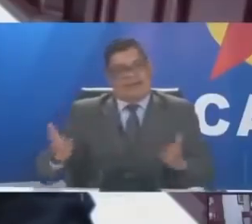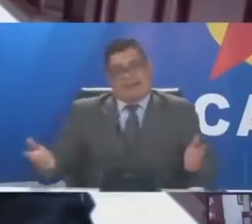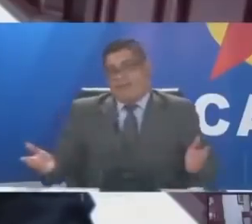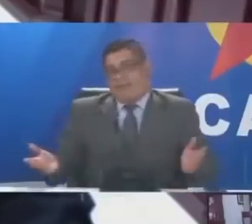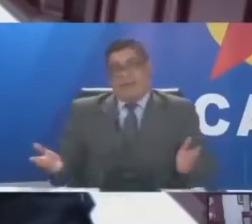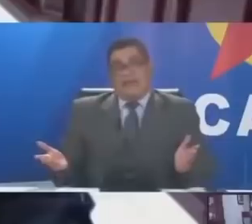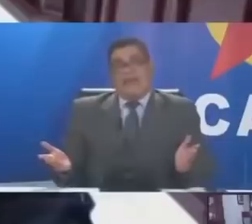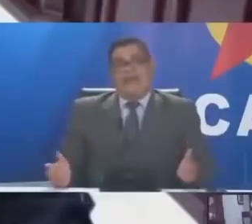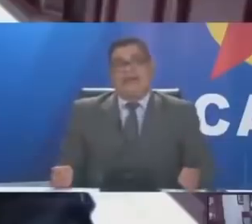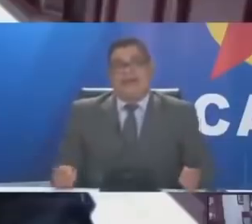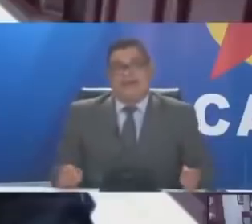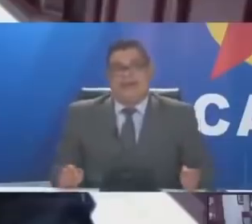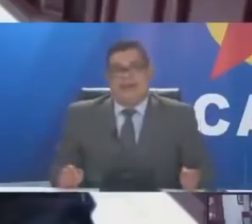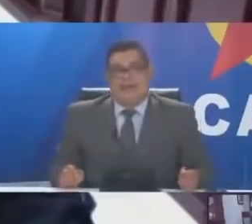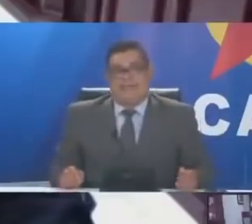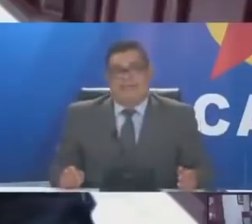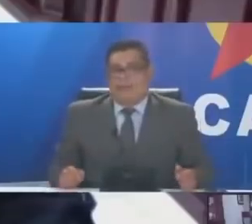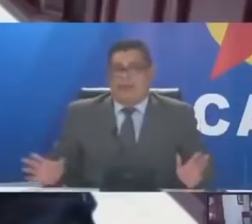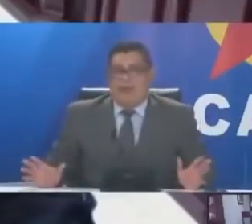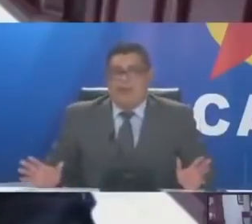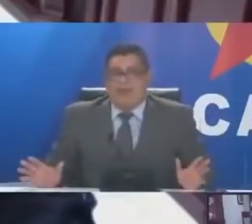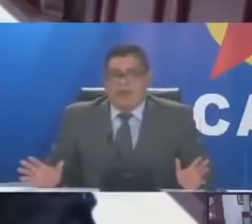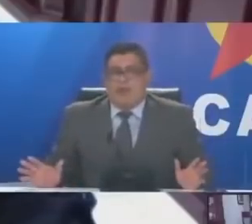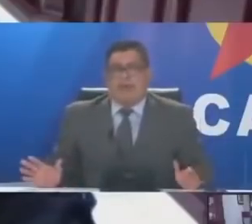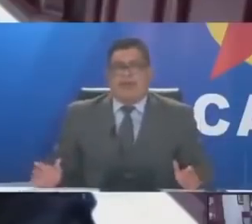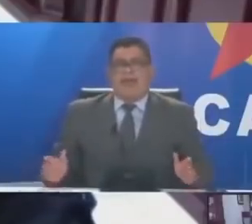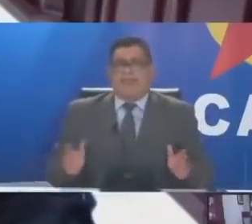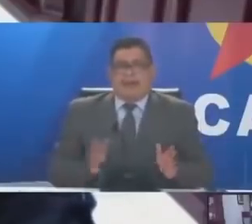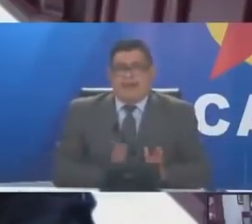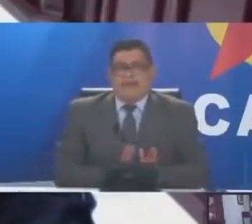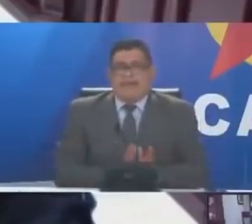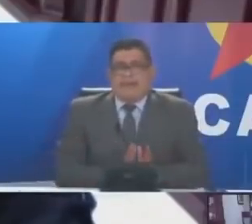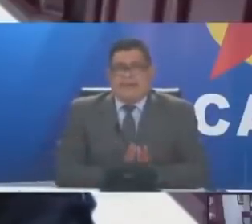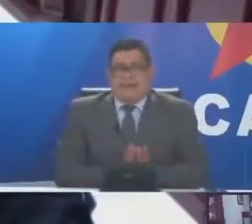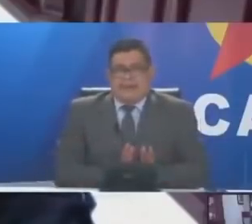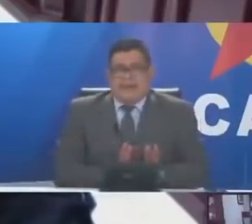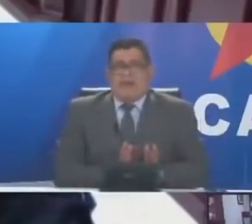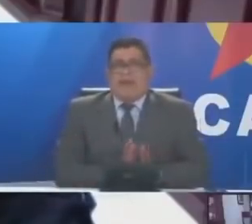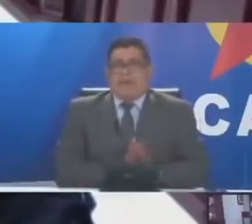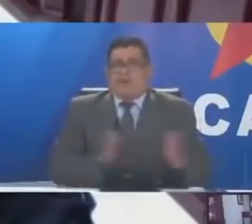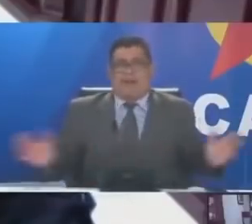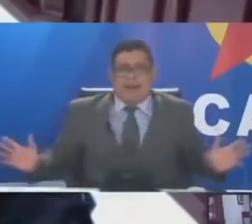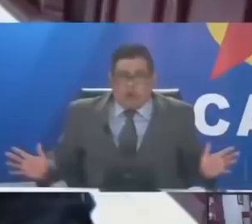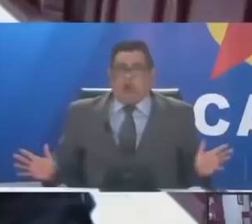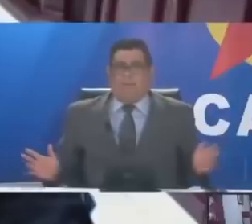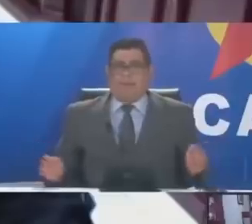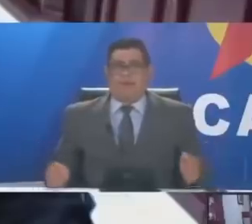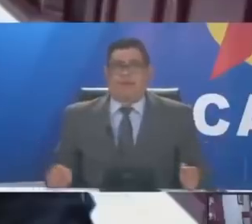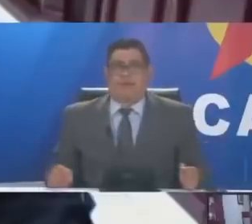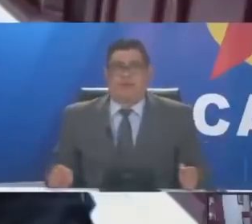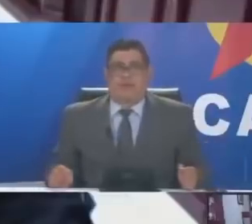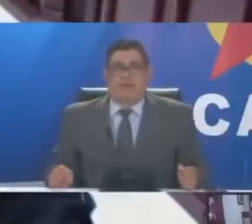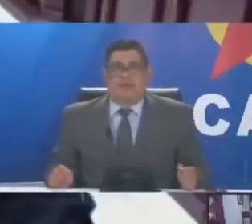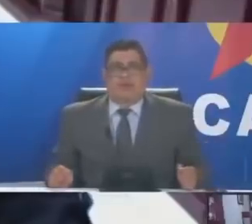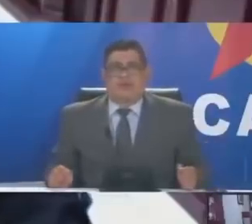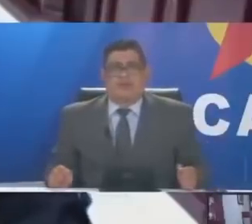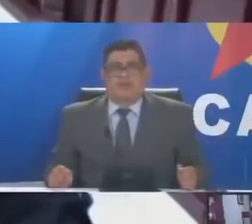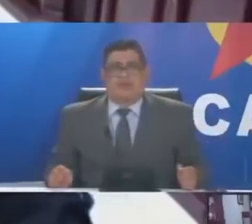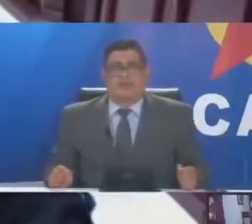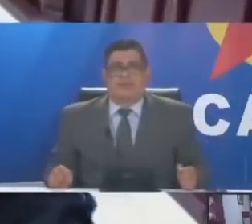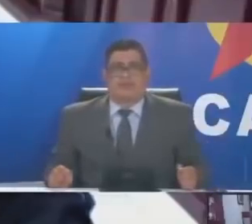al que esté enfrente y poder convivir todo porque el país tiene un espacio para todo pastor